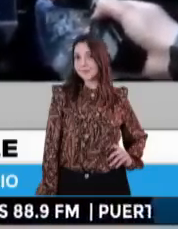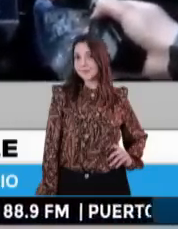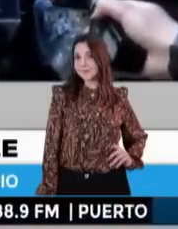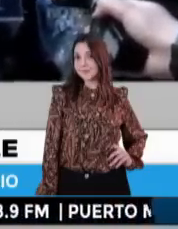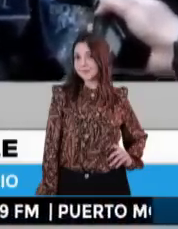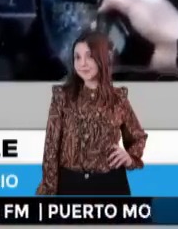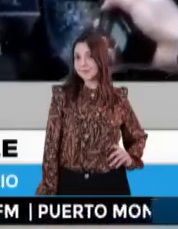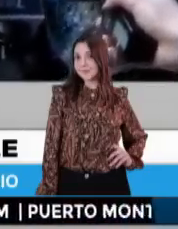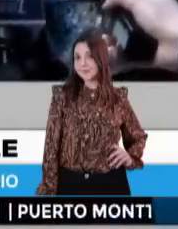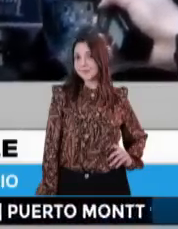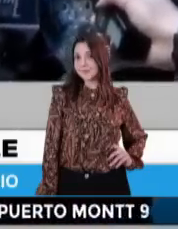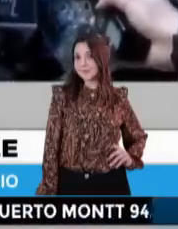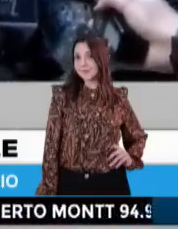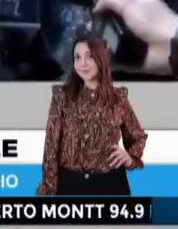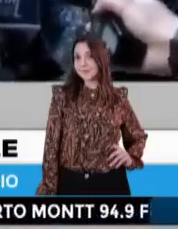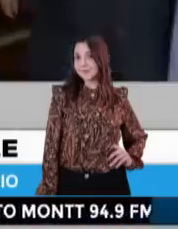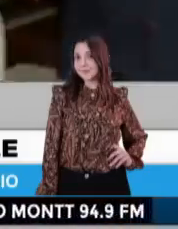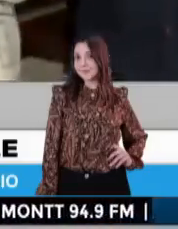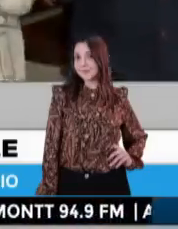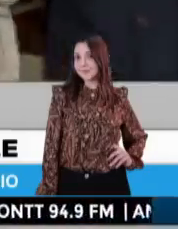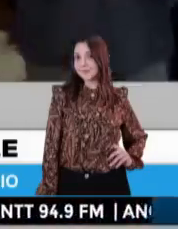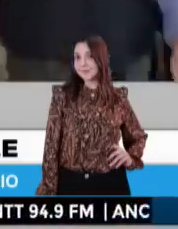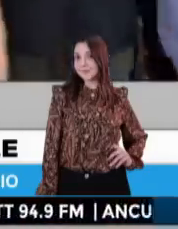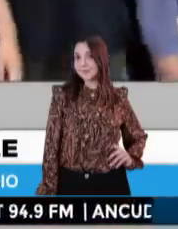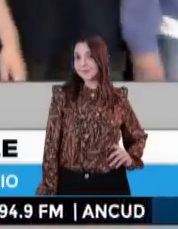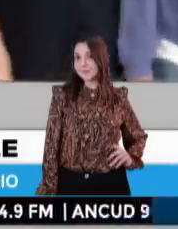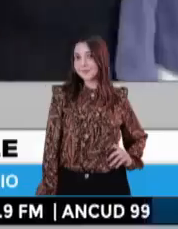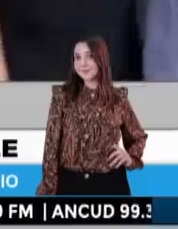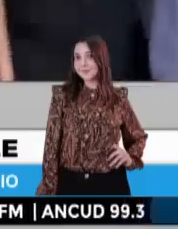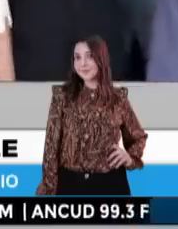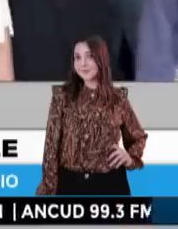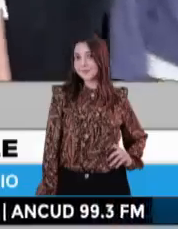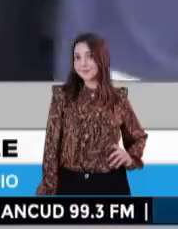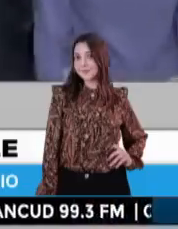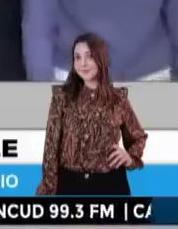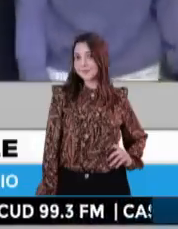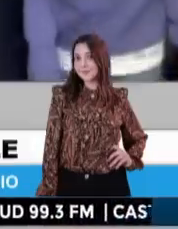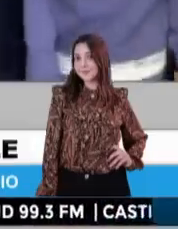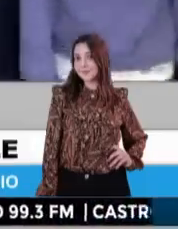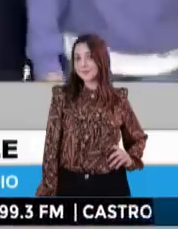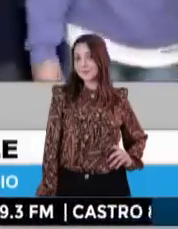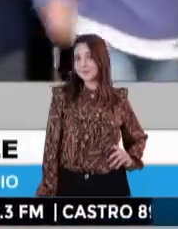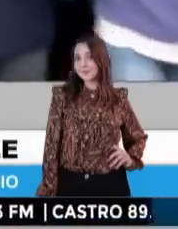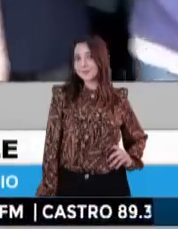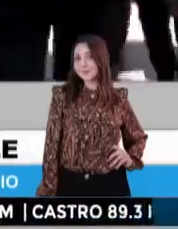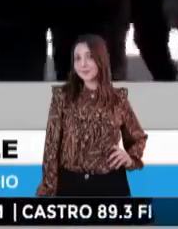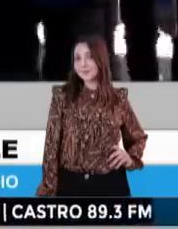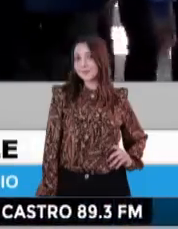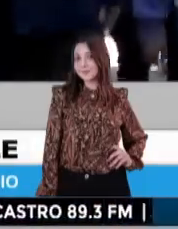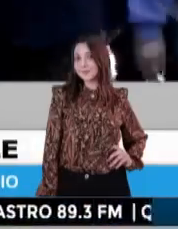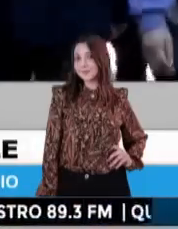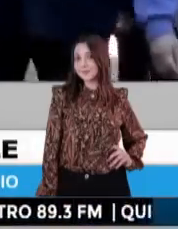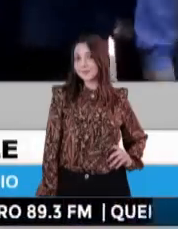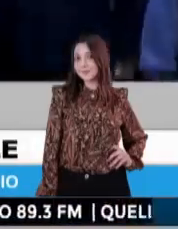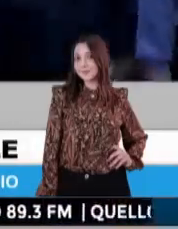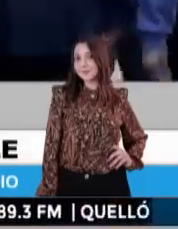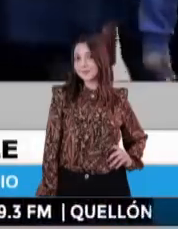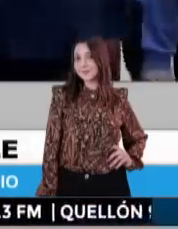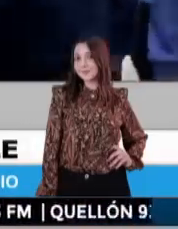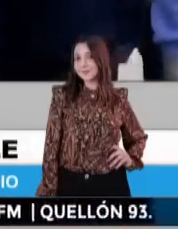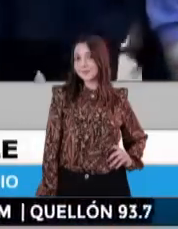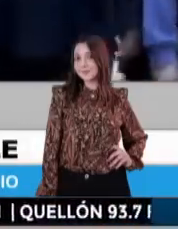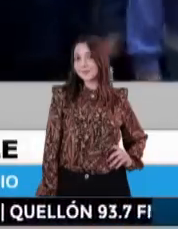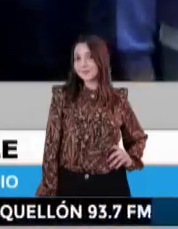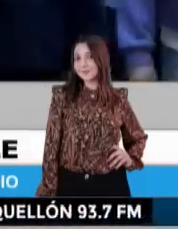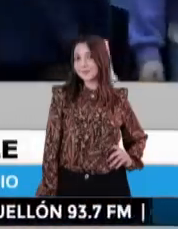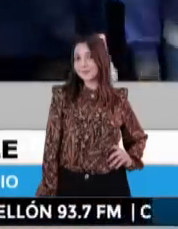la posición de los dos partidos, de sus partidos que están en el oficialismo. Al final esa es la conclusión que uno podría sacar, o puede